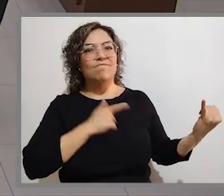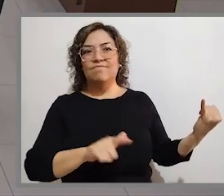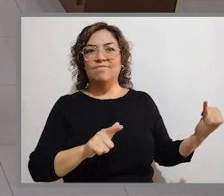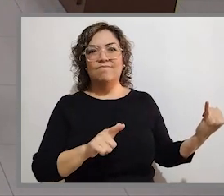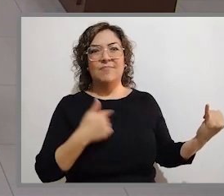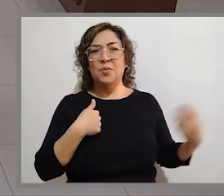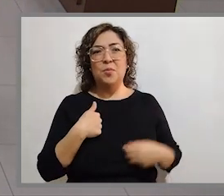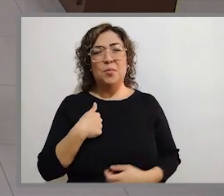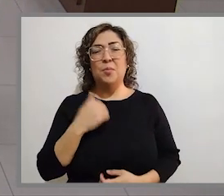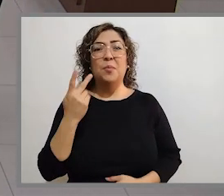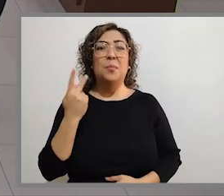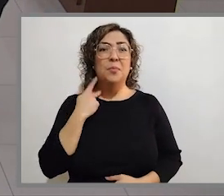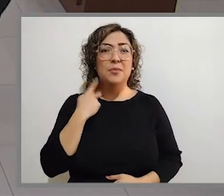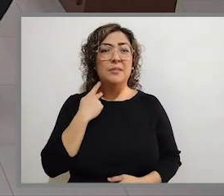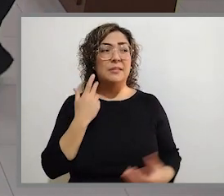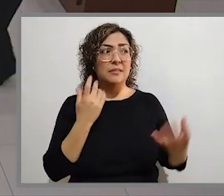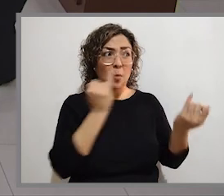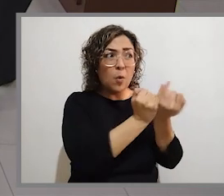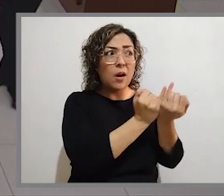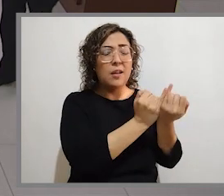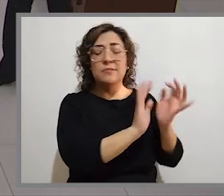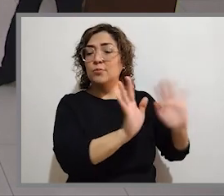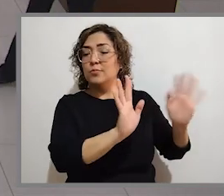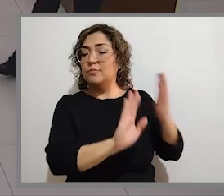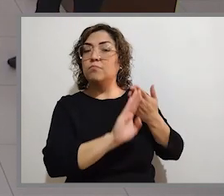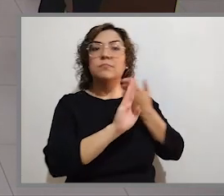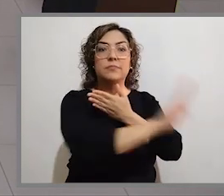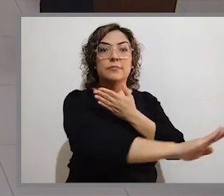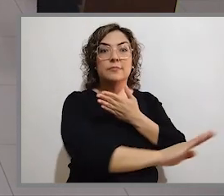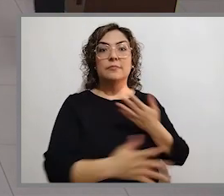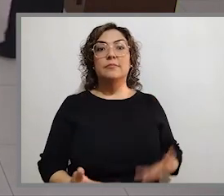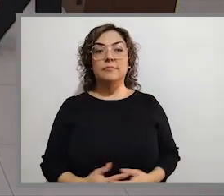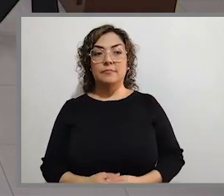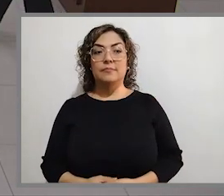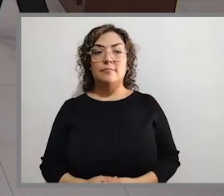pues, en parte una de los resultados que se buscan.